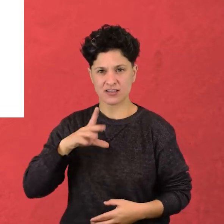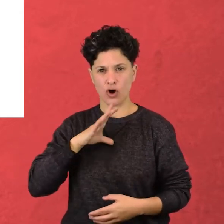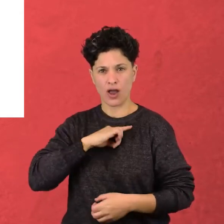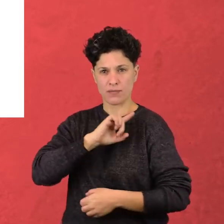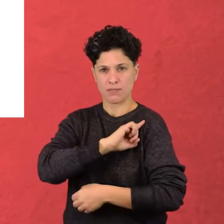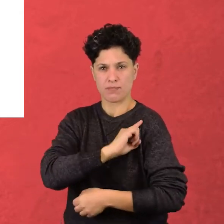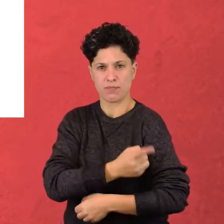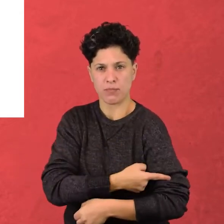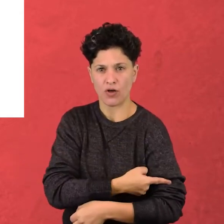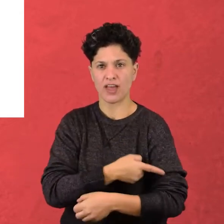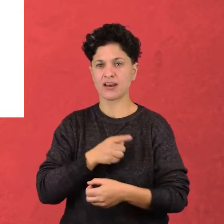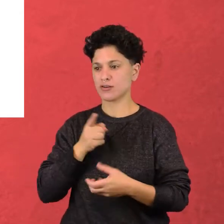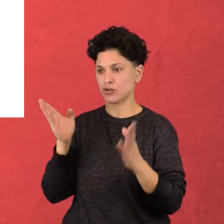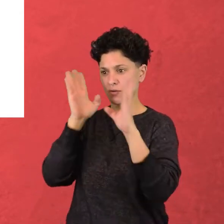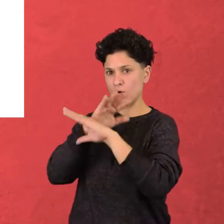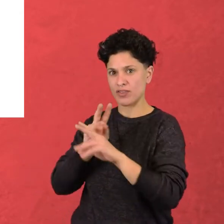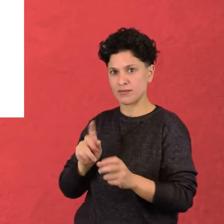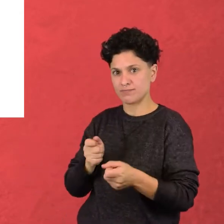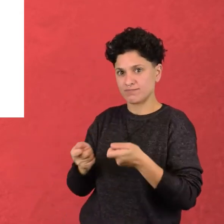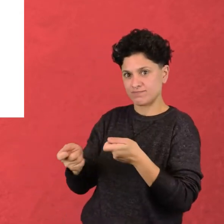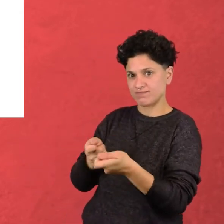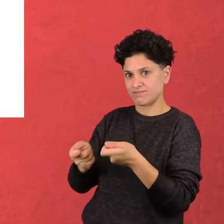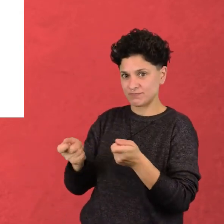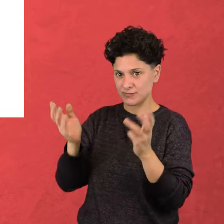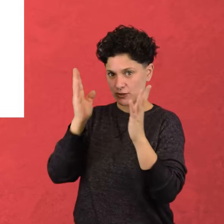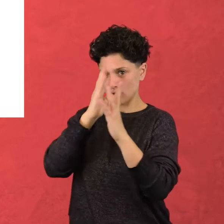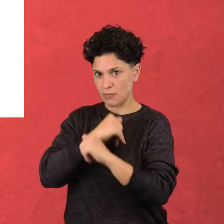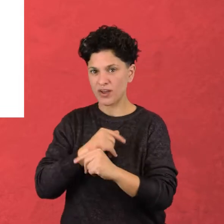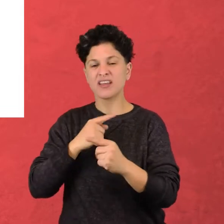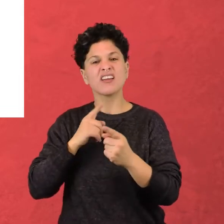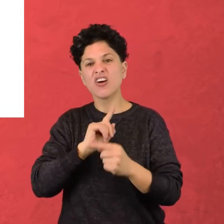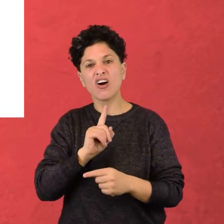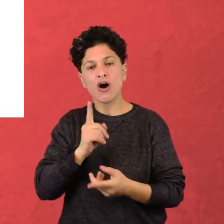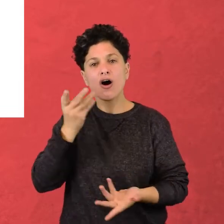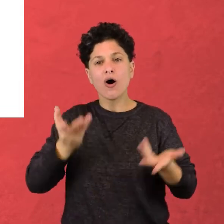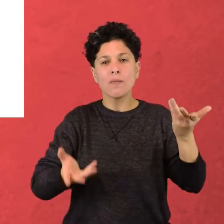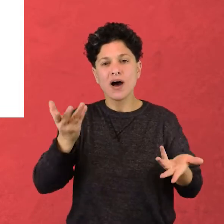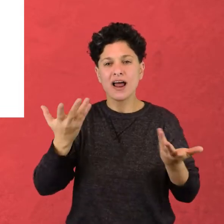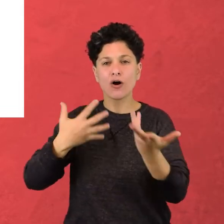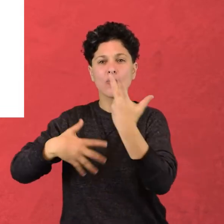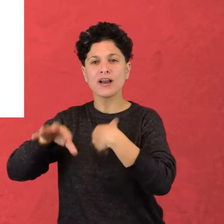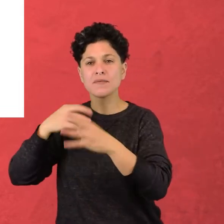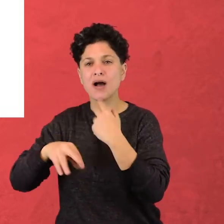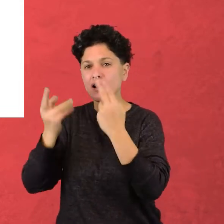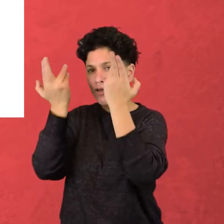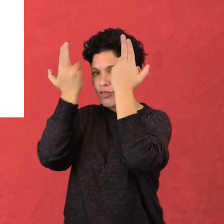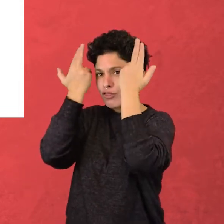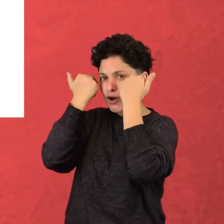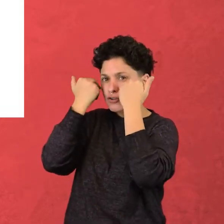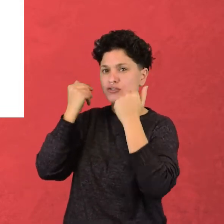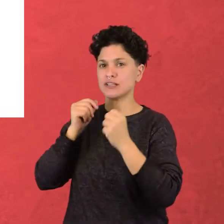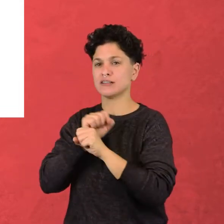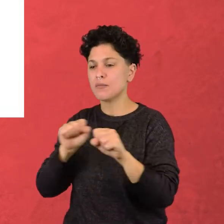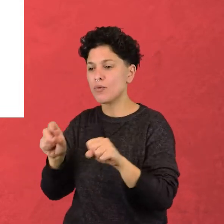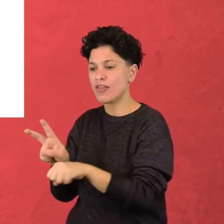o con un animal cuyos instintos sean poderosos y que sean difíciles de controlar, sino más bien con un